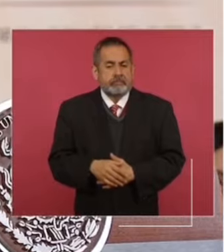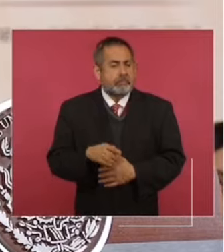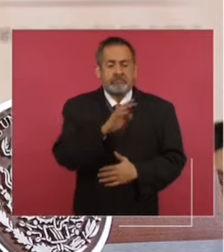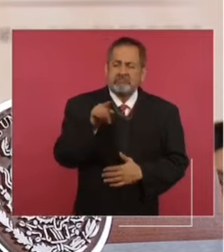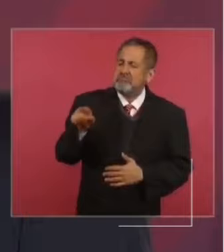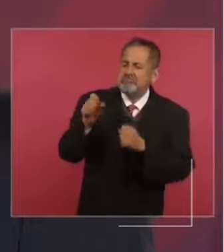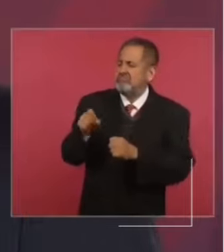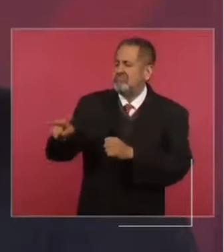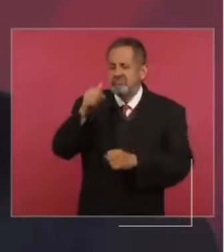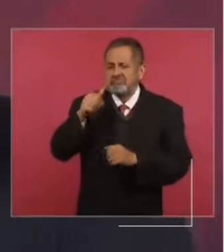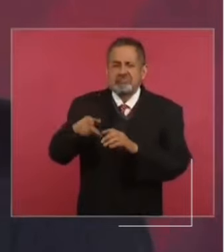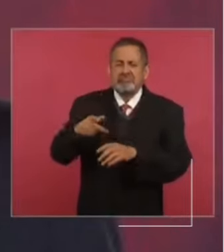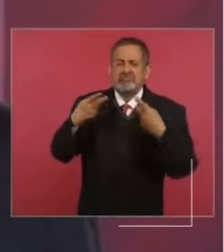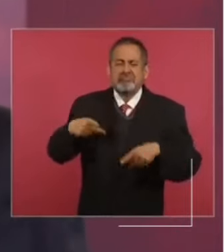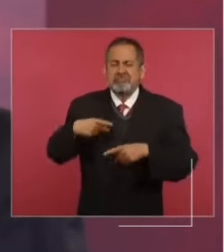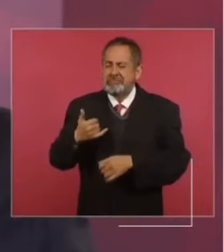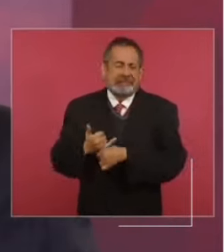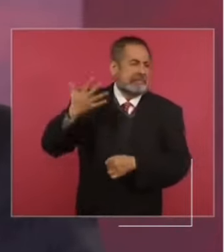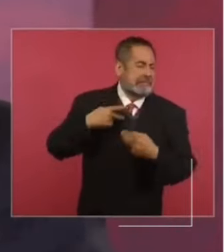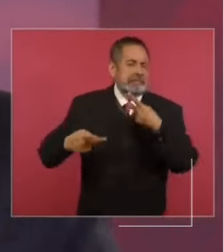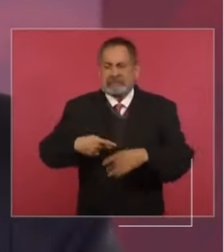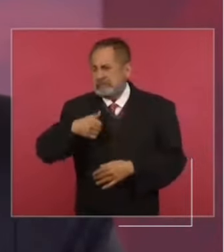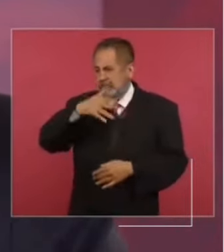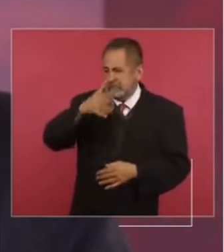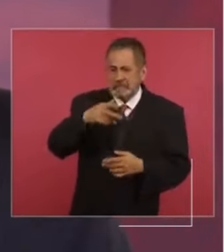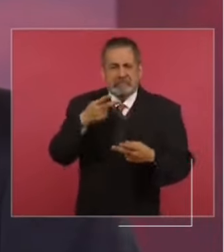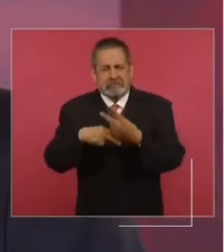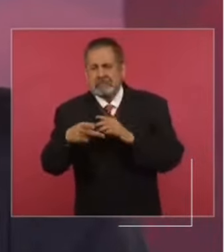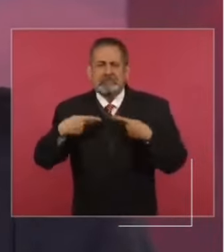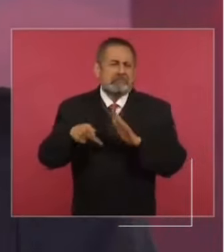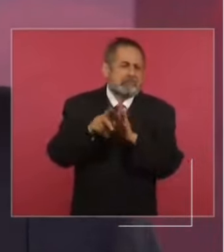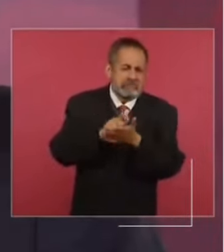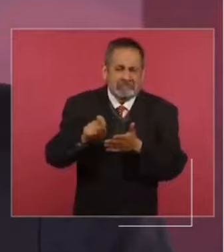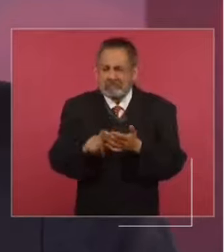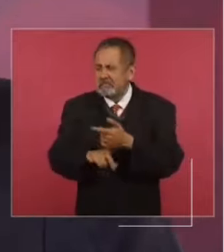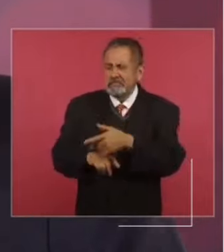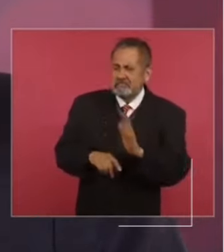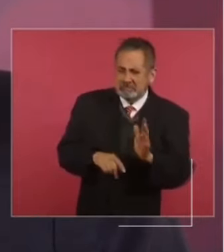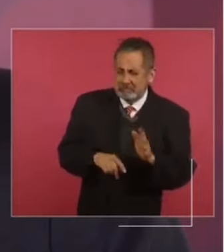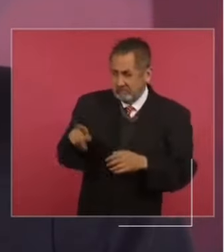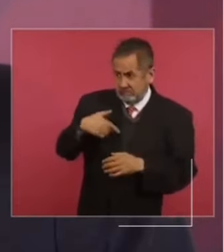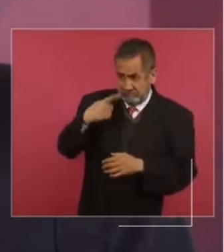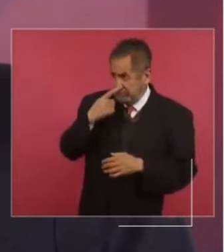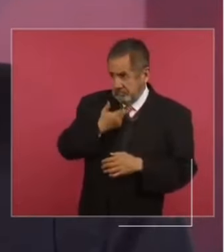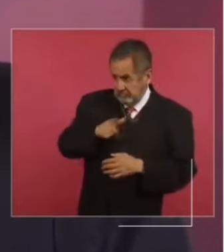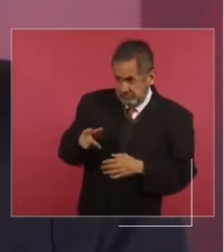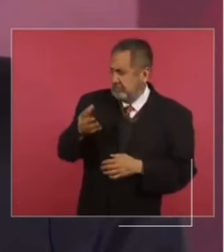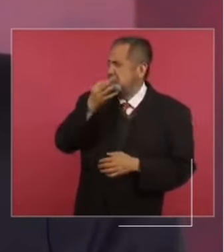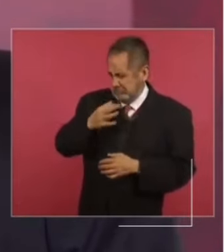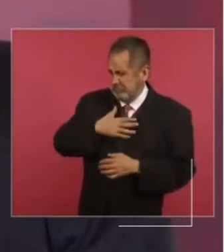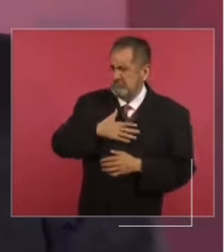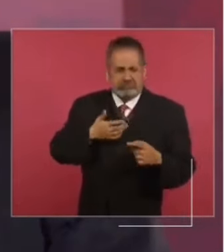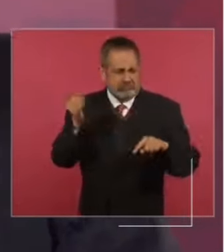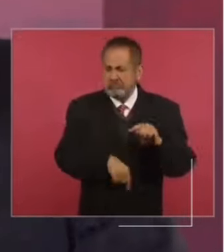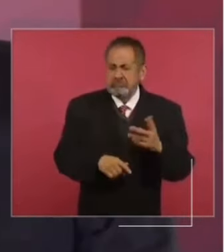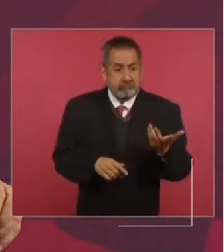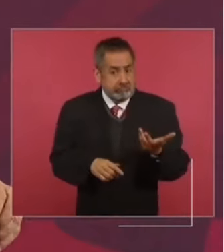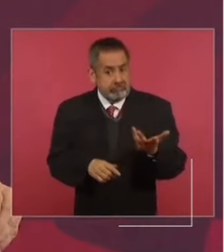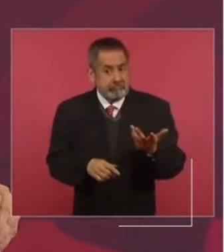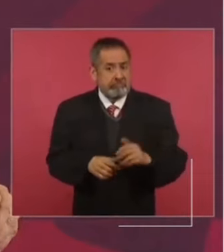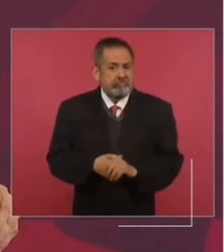incómodo, un conductor de radio, de televisión, un columnista que no nos agrade, con